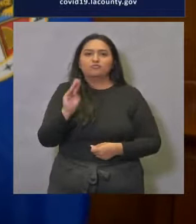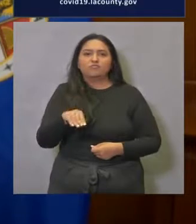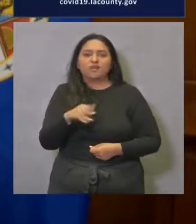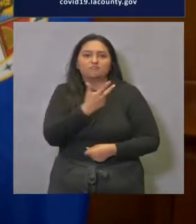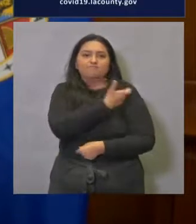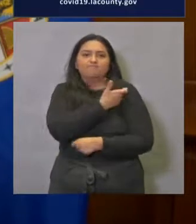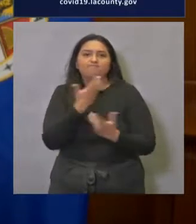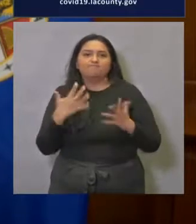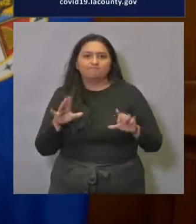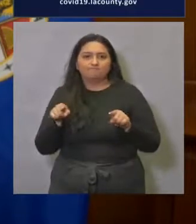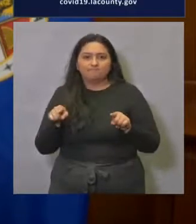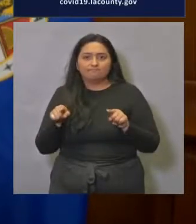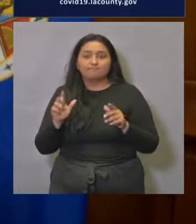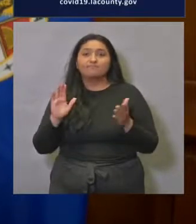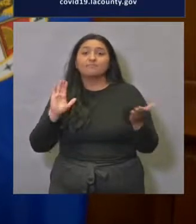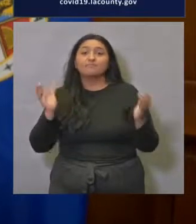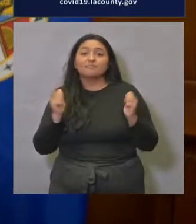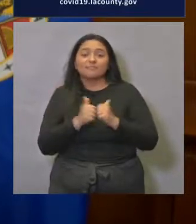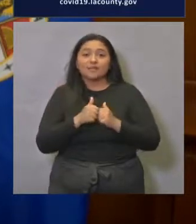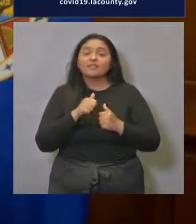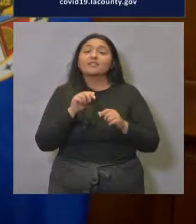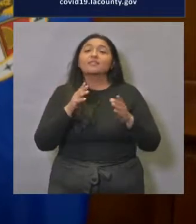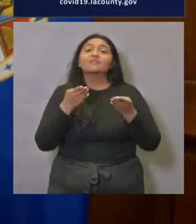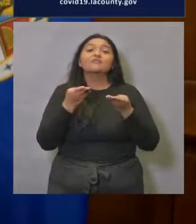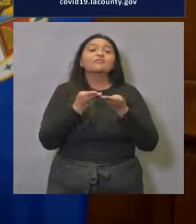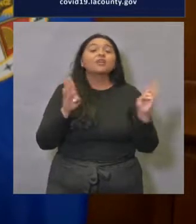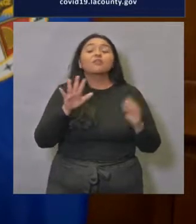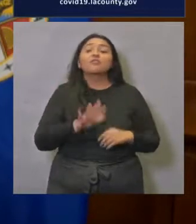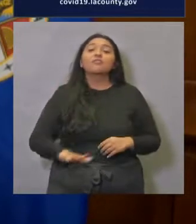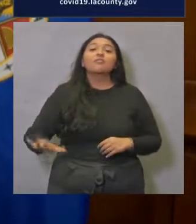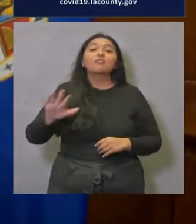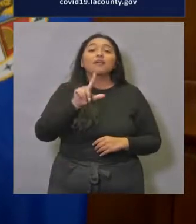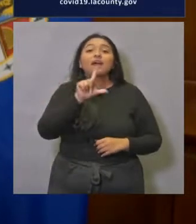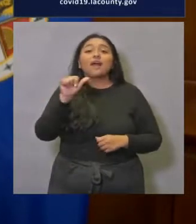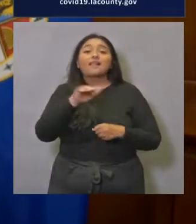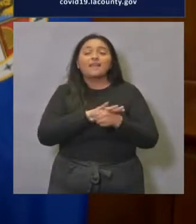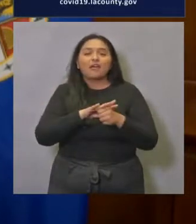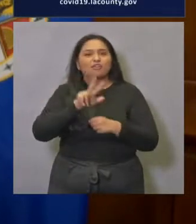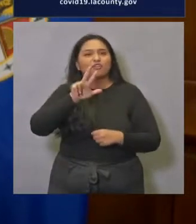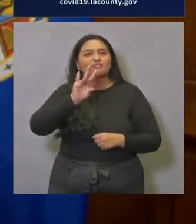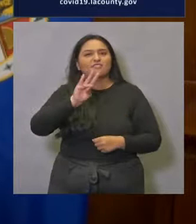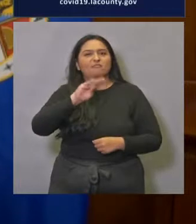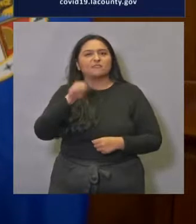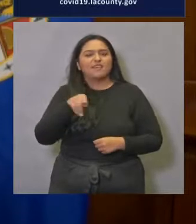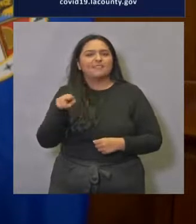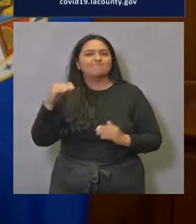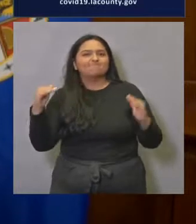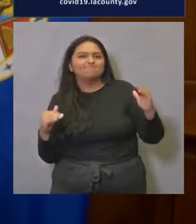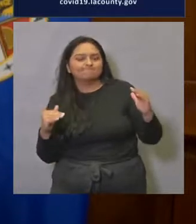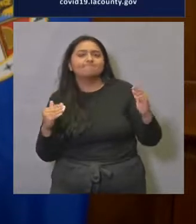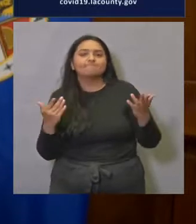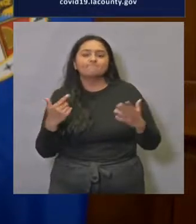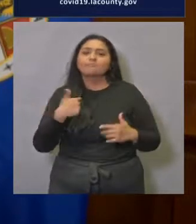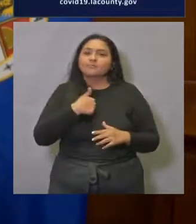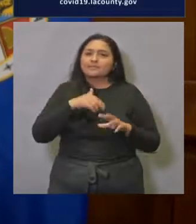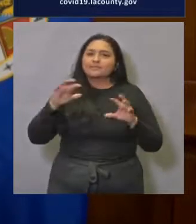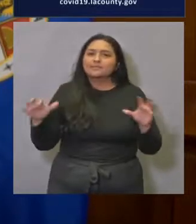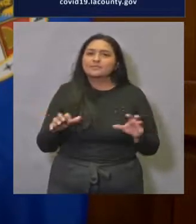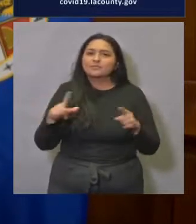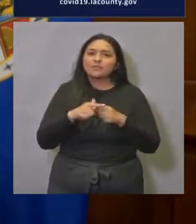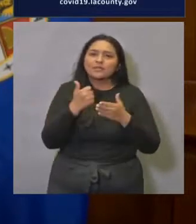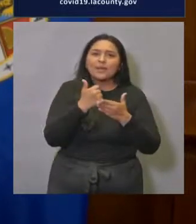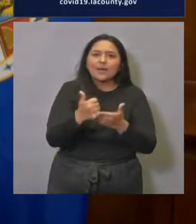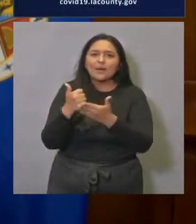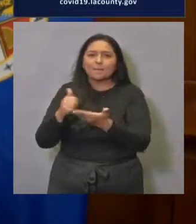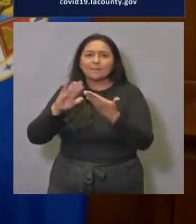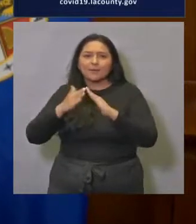se compara al 37% de todo el condado. Y la importancia de vacunar nuestras comunidades más